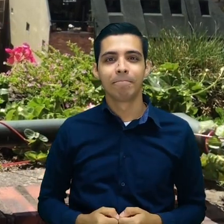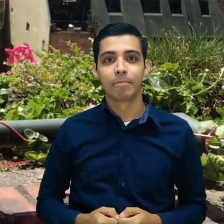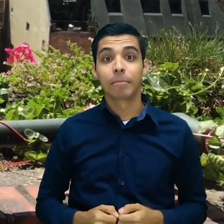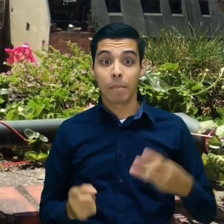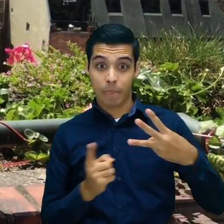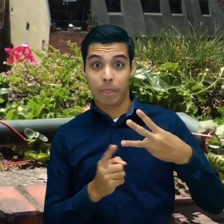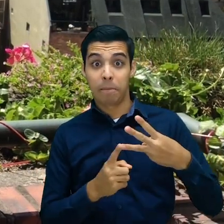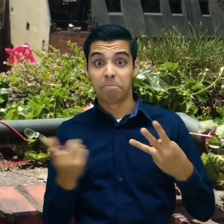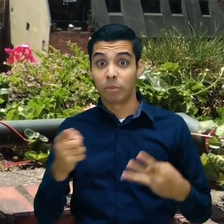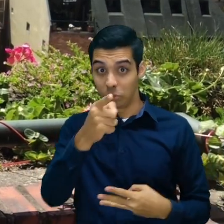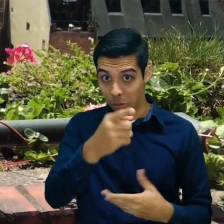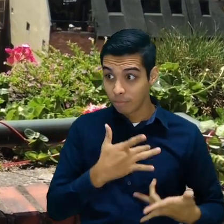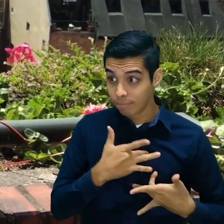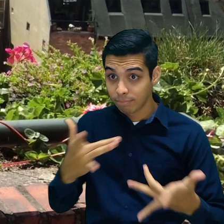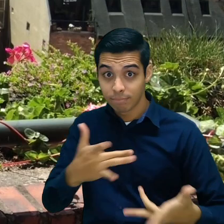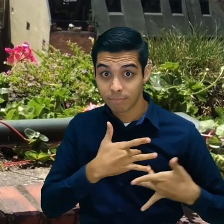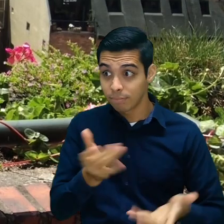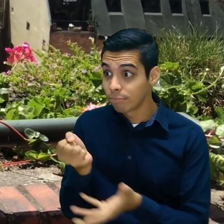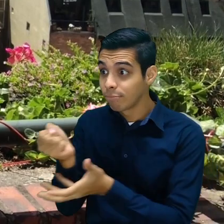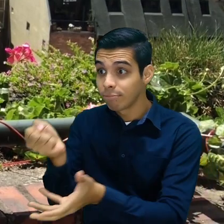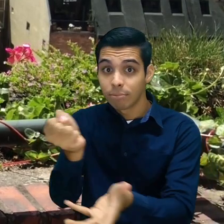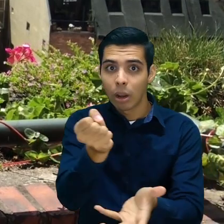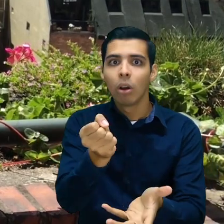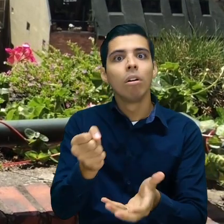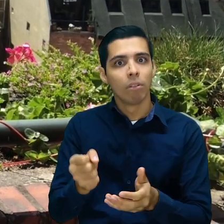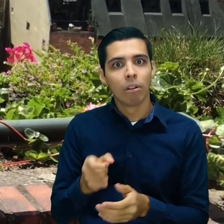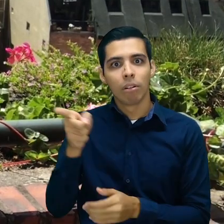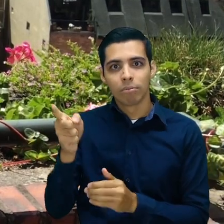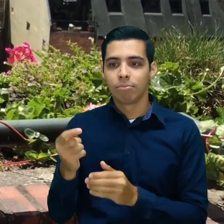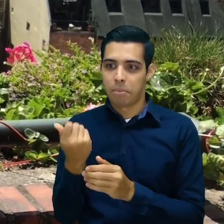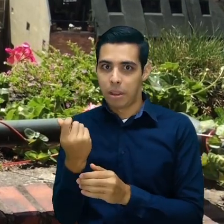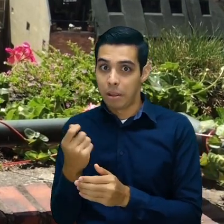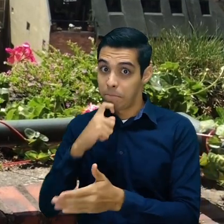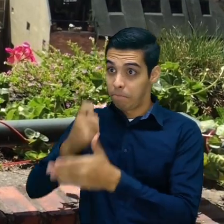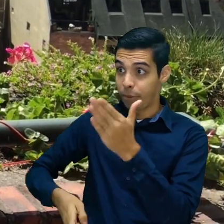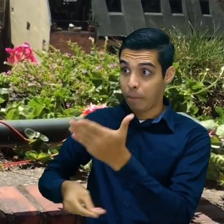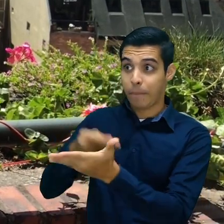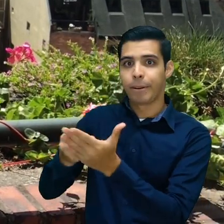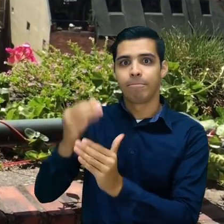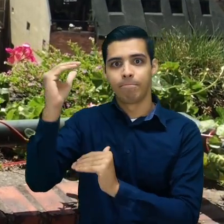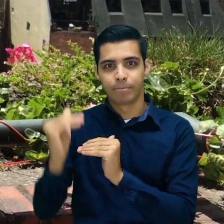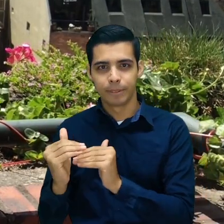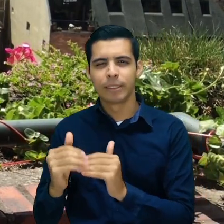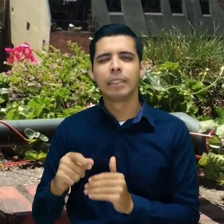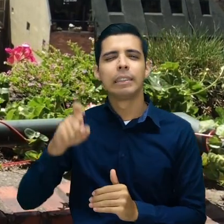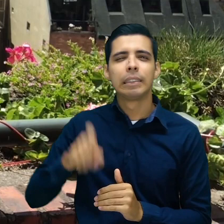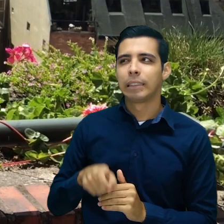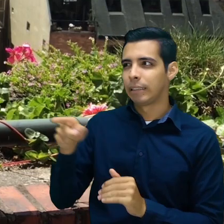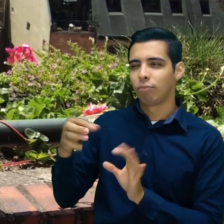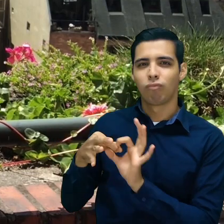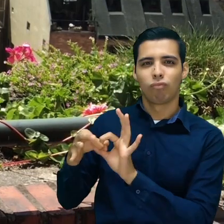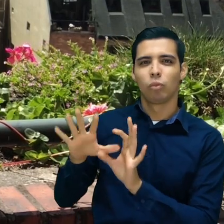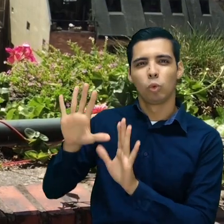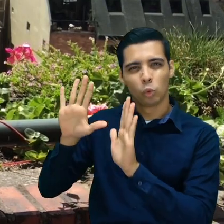generar deducciones. Eso sí, deben ser frente a entidades que estén constituidas como sin ánimo de lucro y estén reconocidas